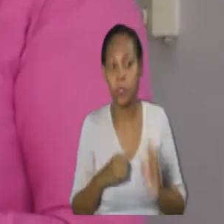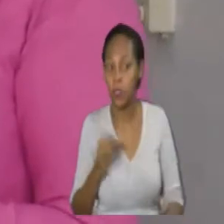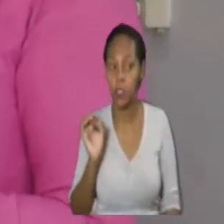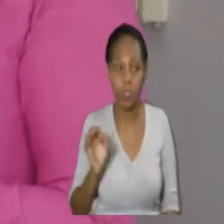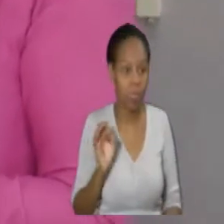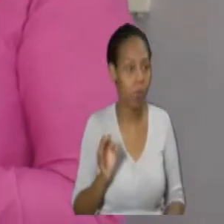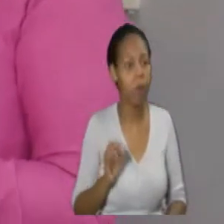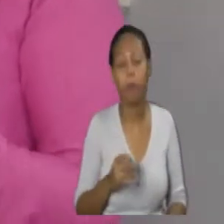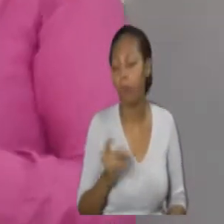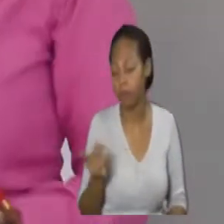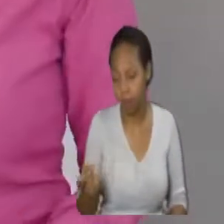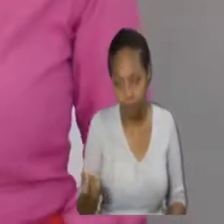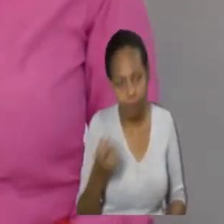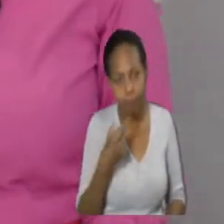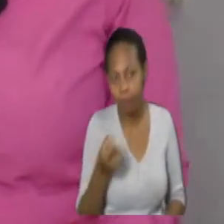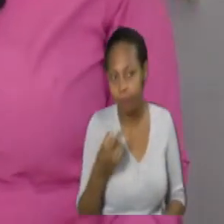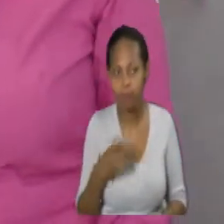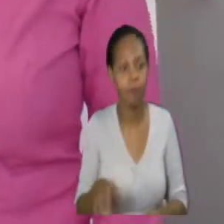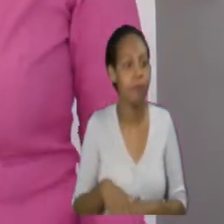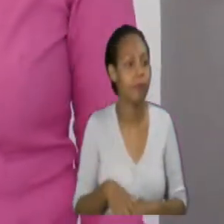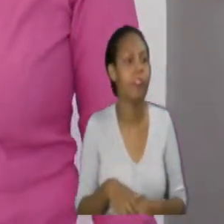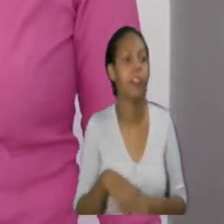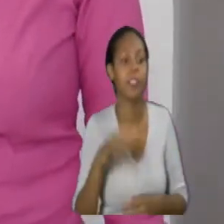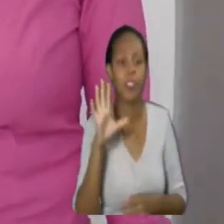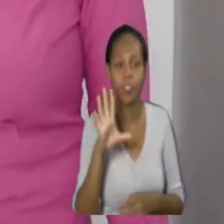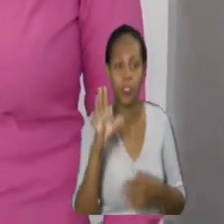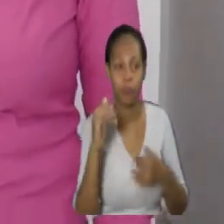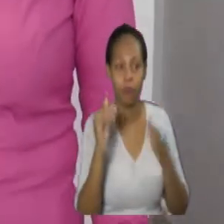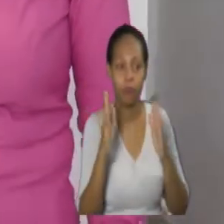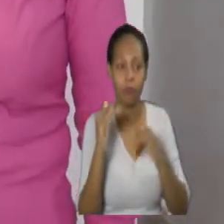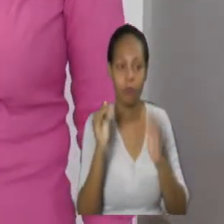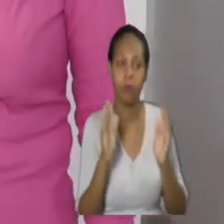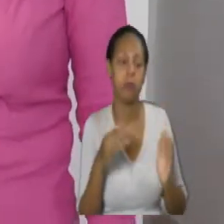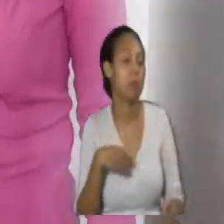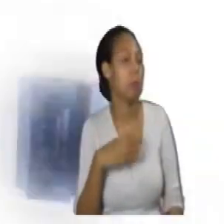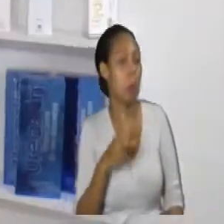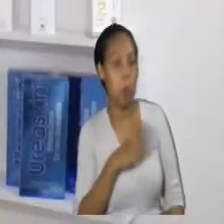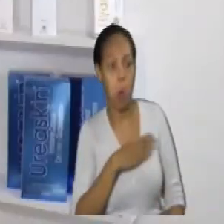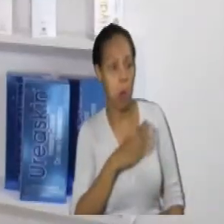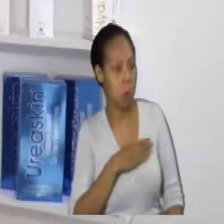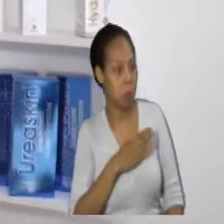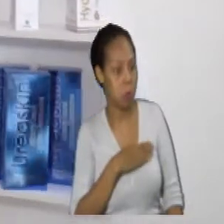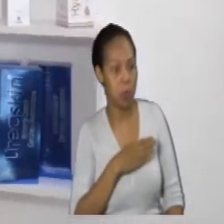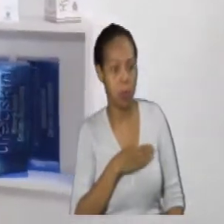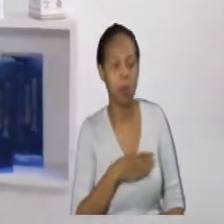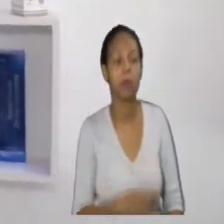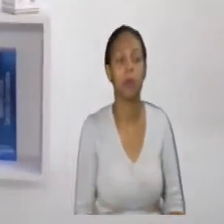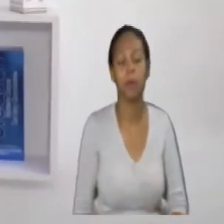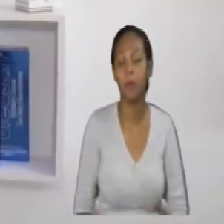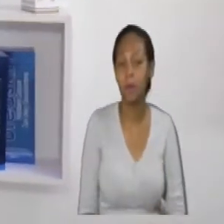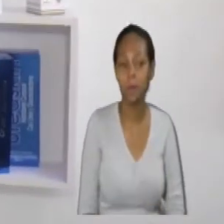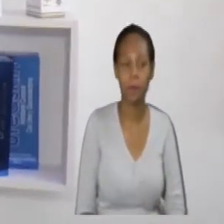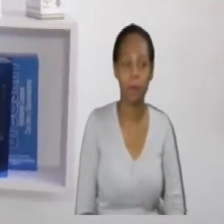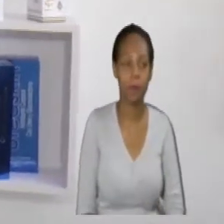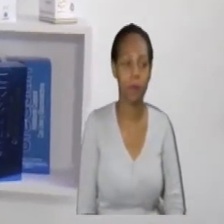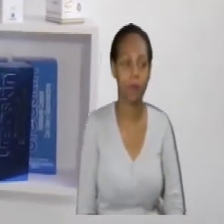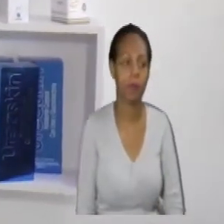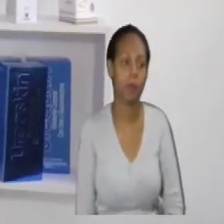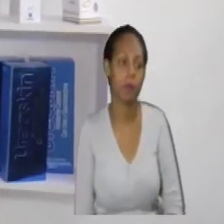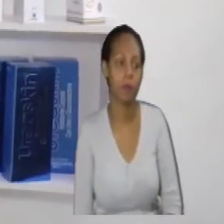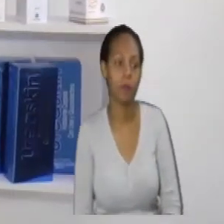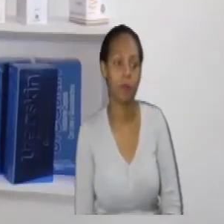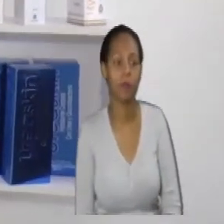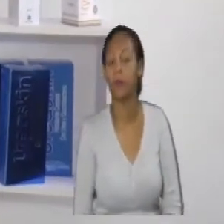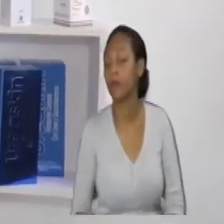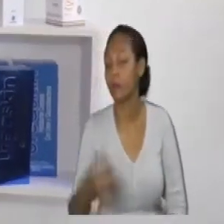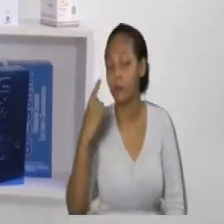utilizo. Ya llevo 5 cajitas y me siento muy satisfecha con mi producto. Tenemos este producto que es